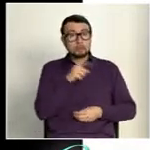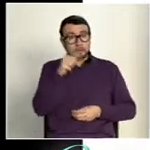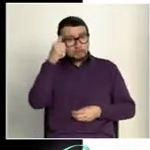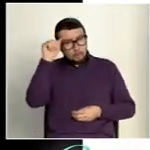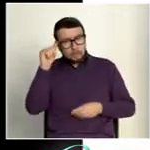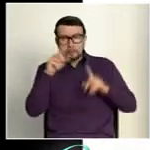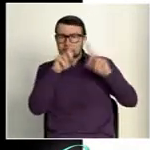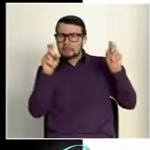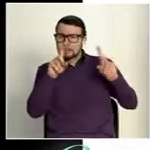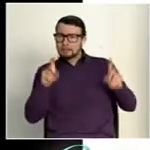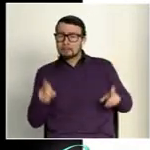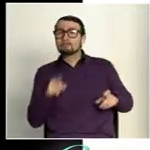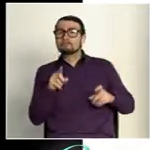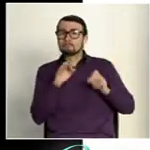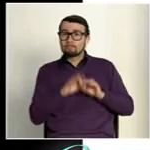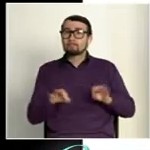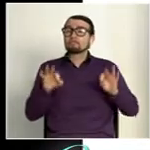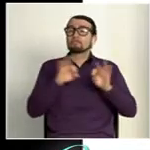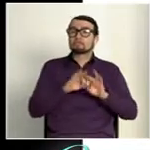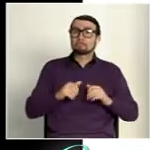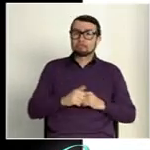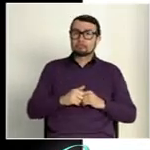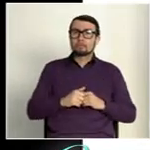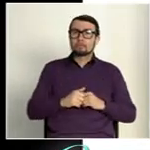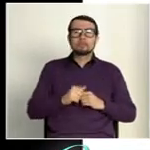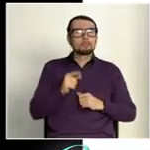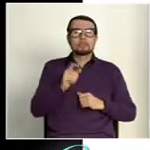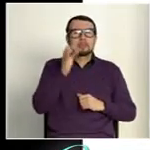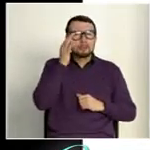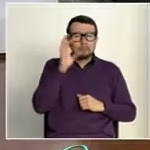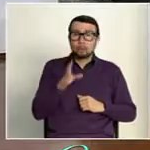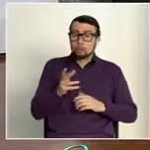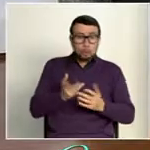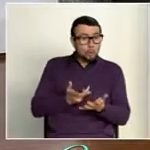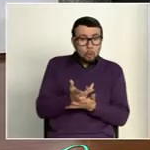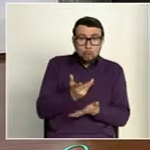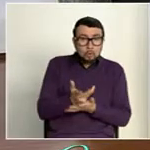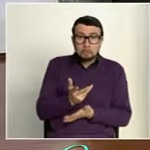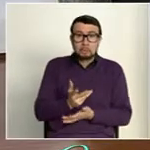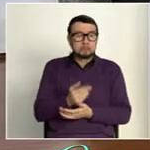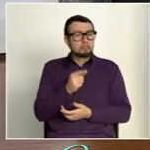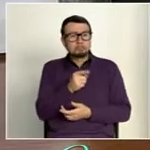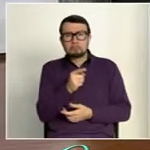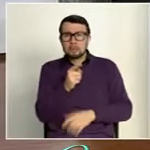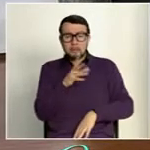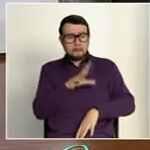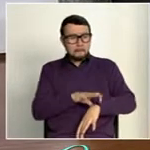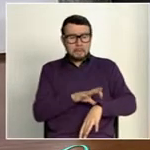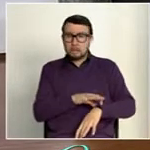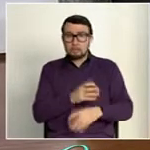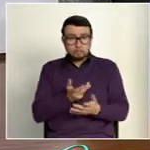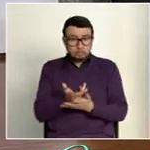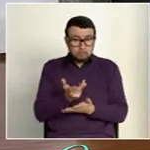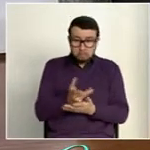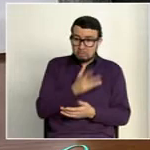porque así de pronto no tengamos una recomendación médica en nuestros consultorios